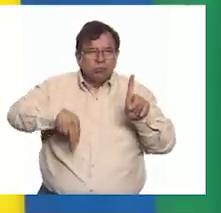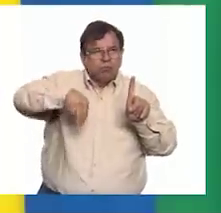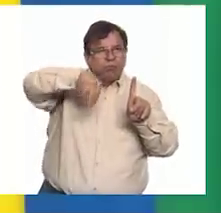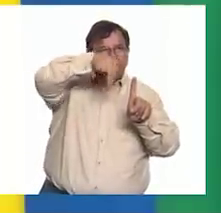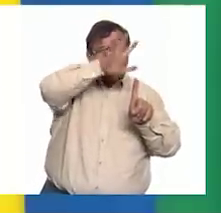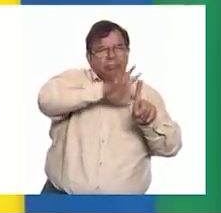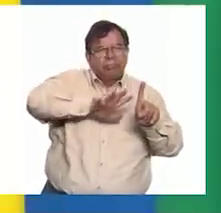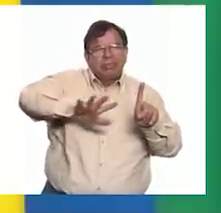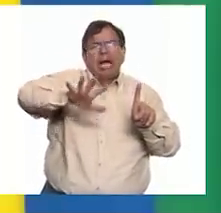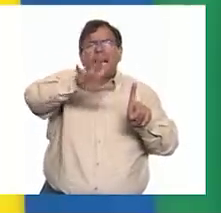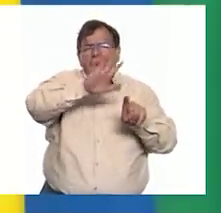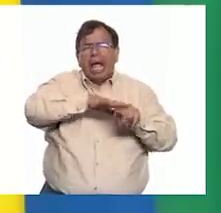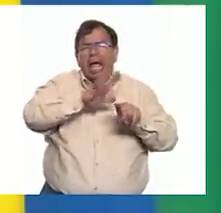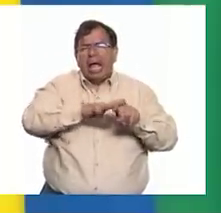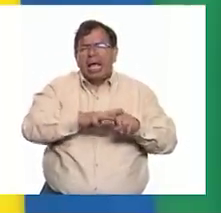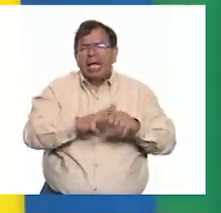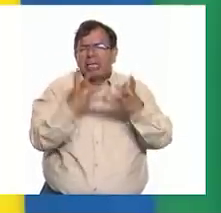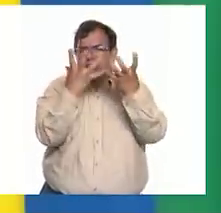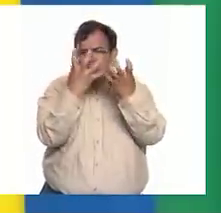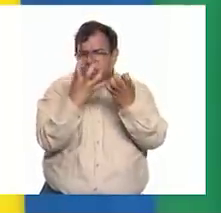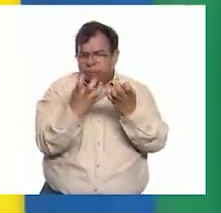los paisajes desérticos y